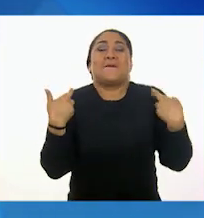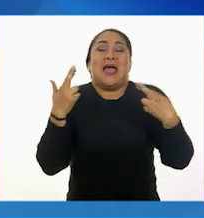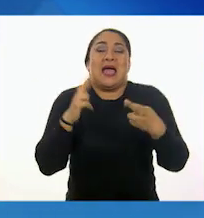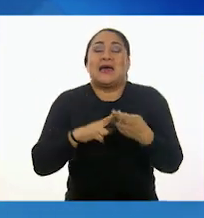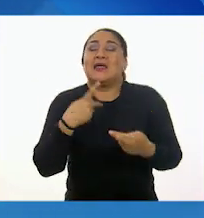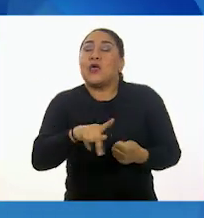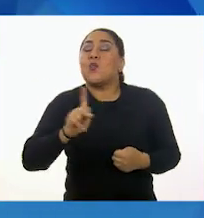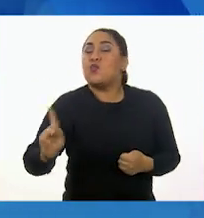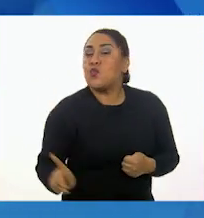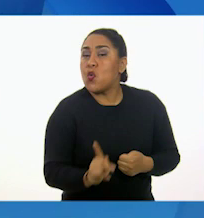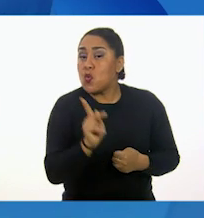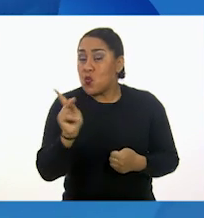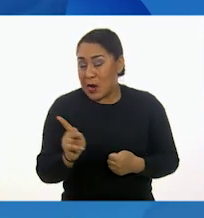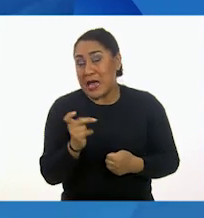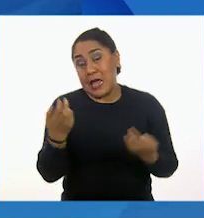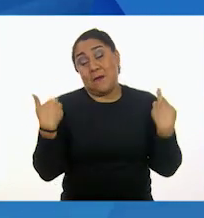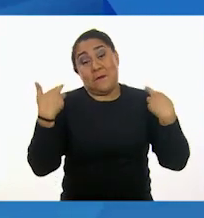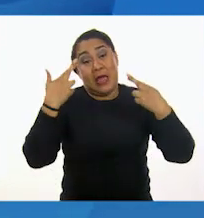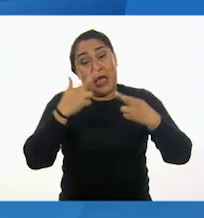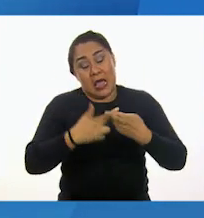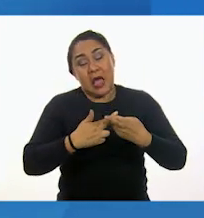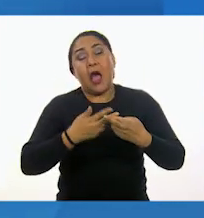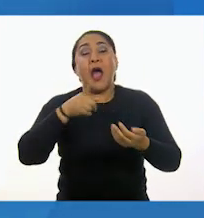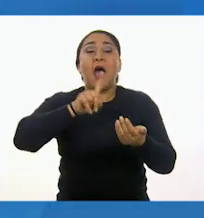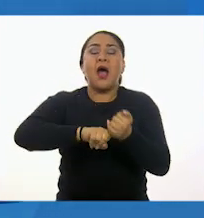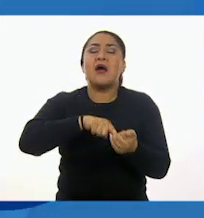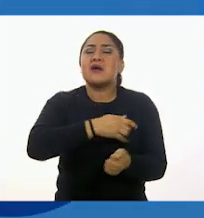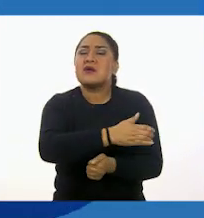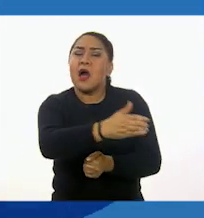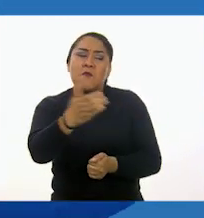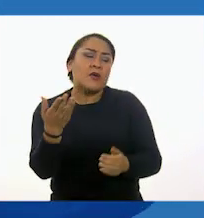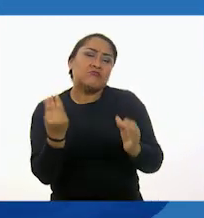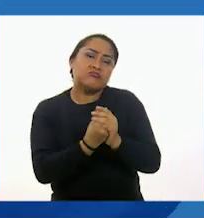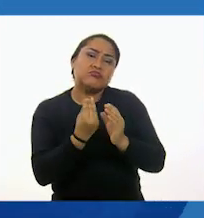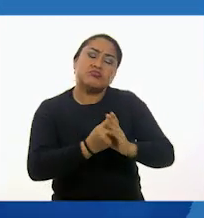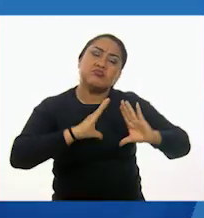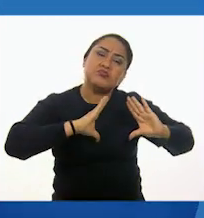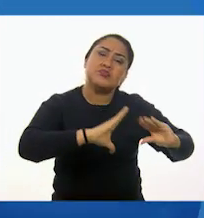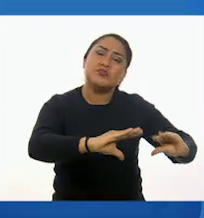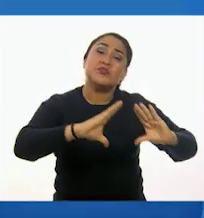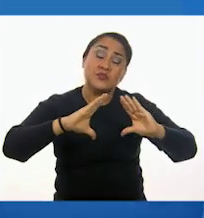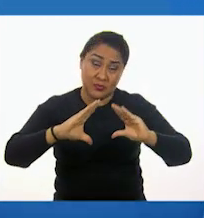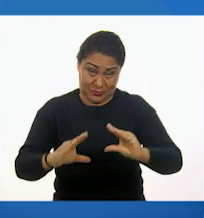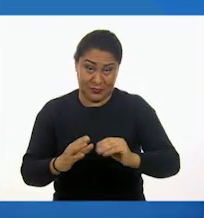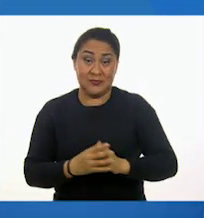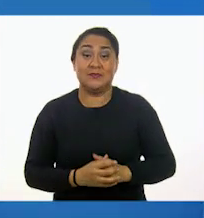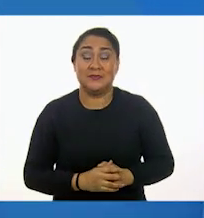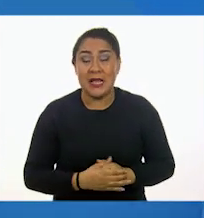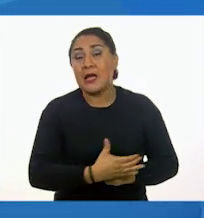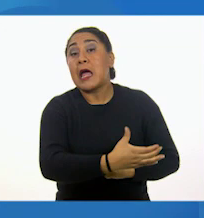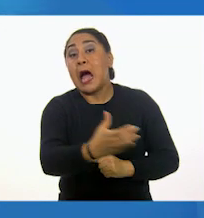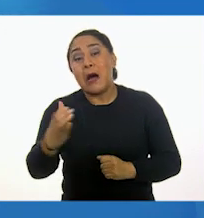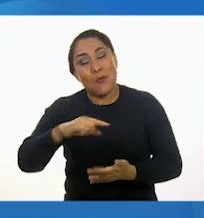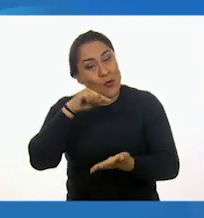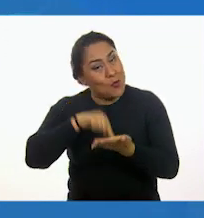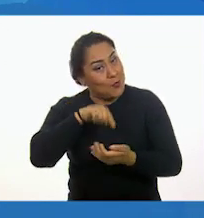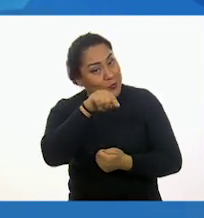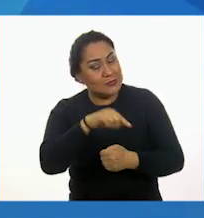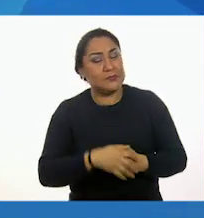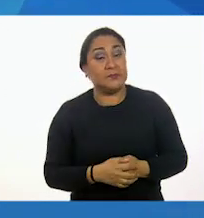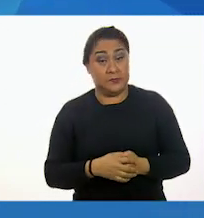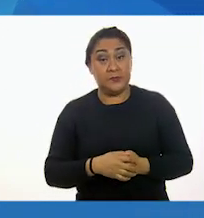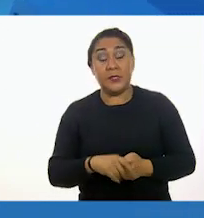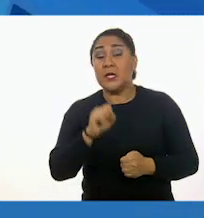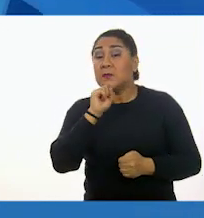rural, una maestra que está en el campo dando clases, por ejemplo, ahí está dando clases en el campo. Incluso